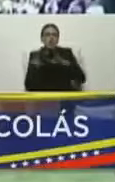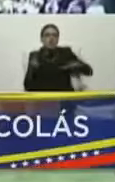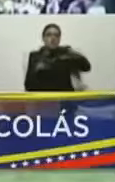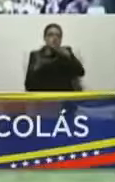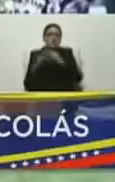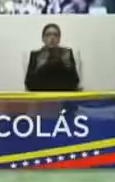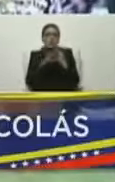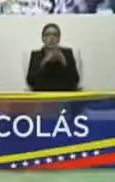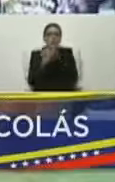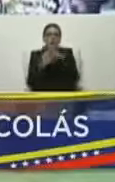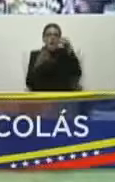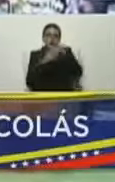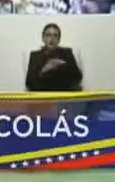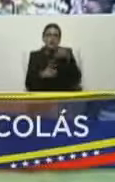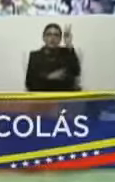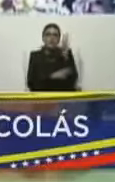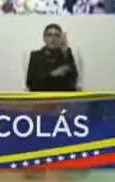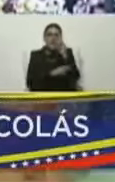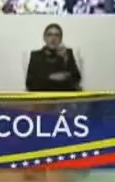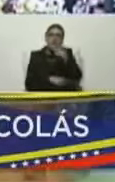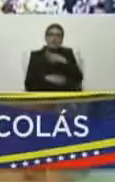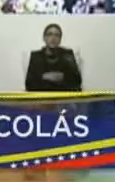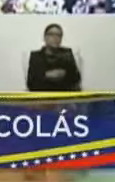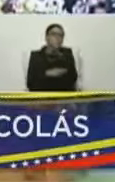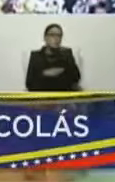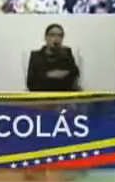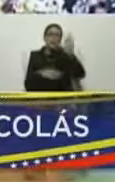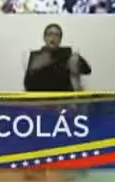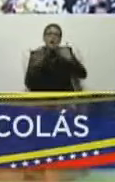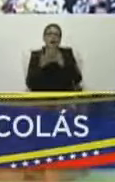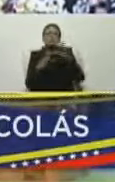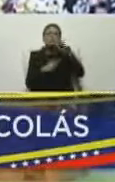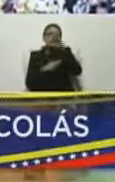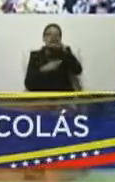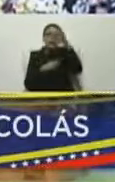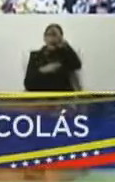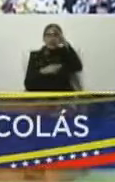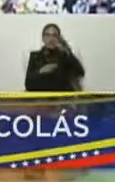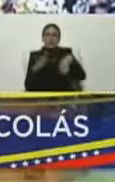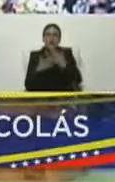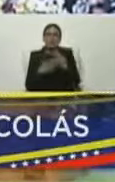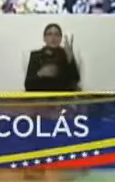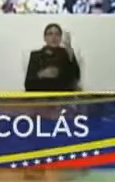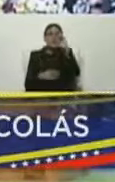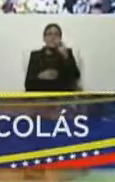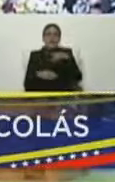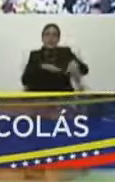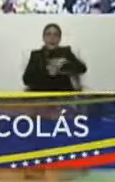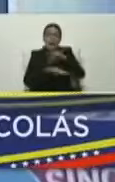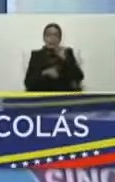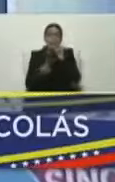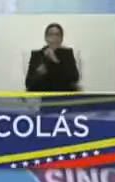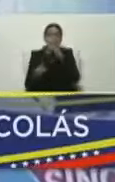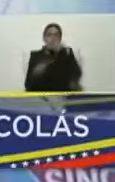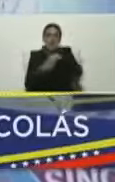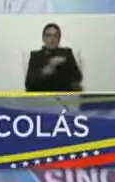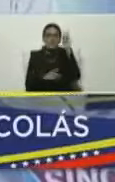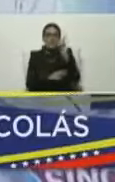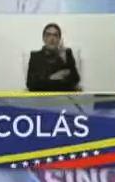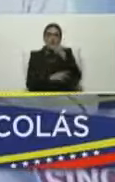Valle. Llegamos hasta los 70, por la calle 4 arriba, Carmen, hasta los 70.